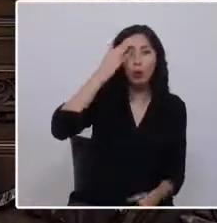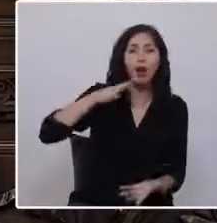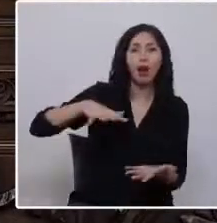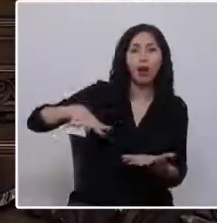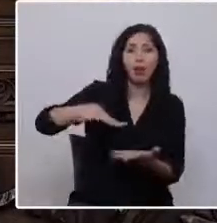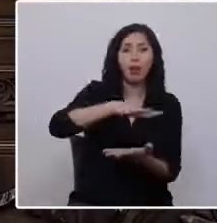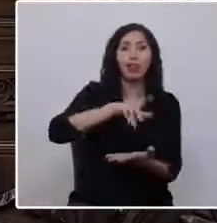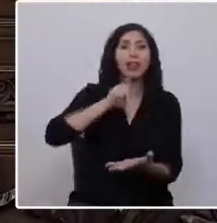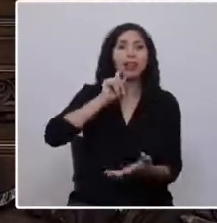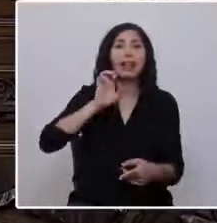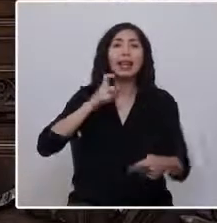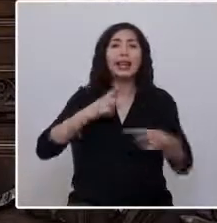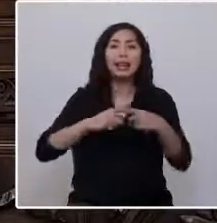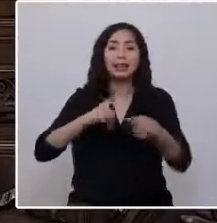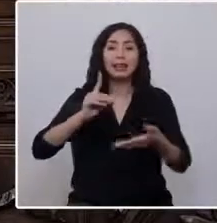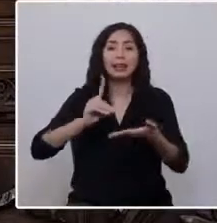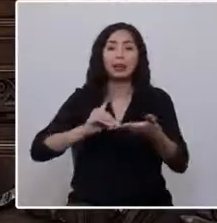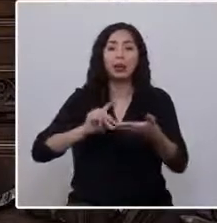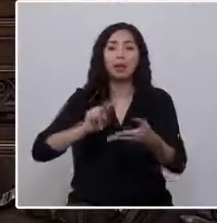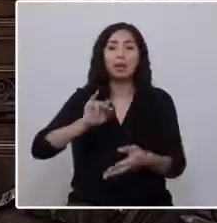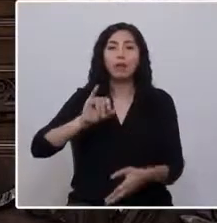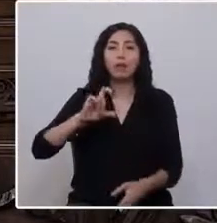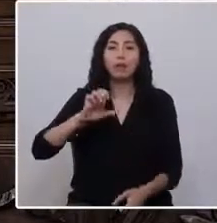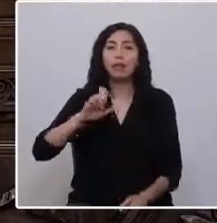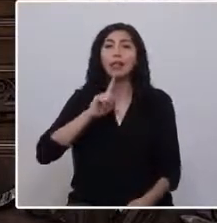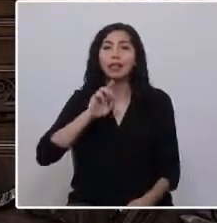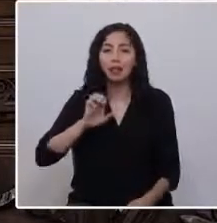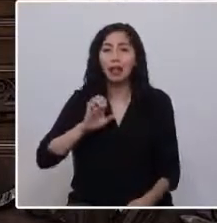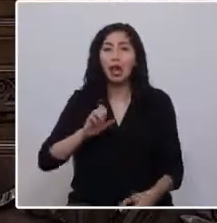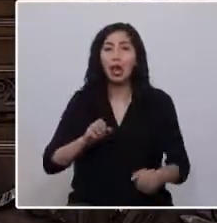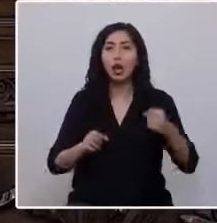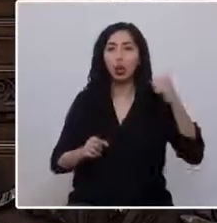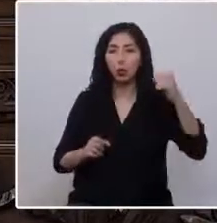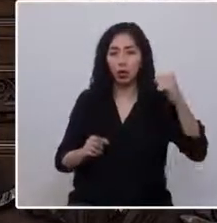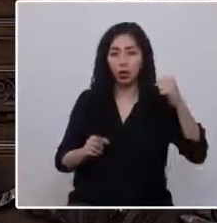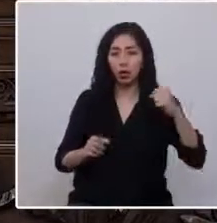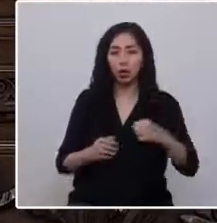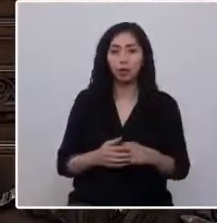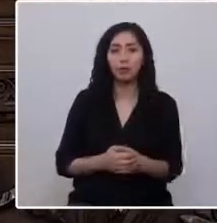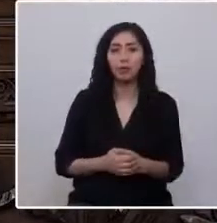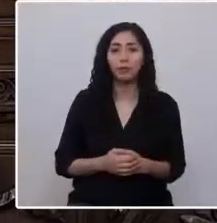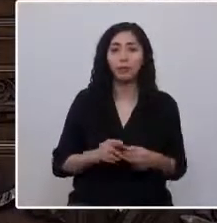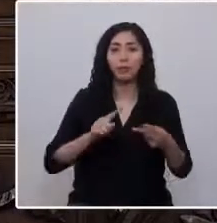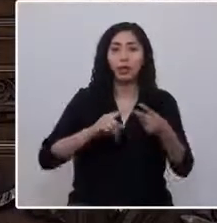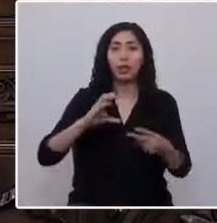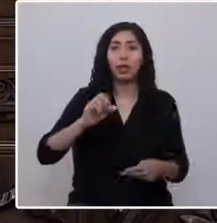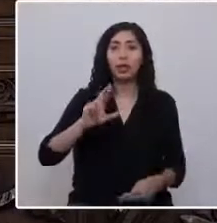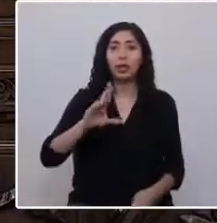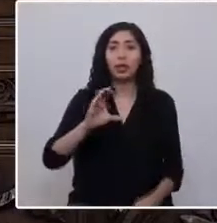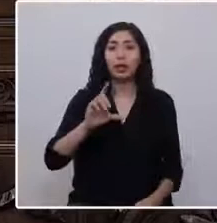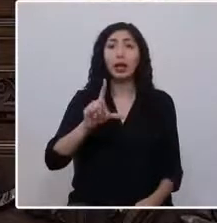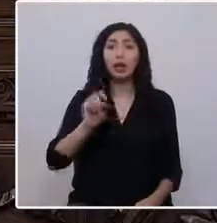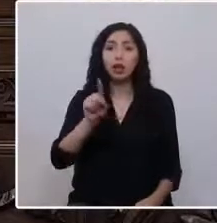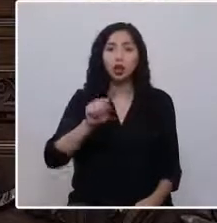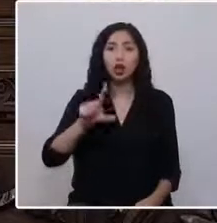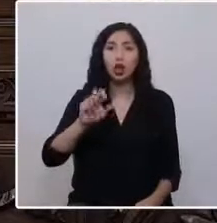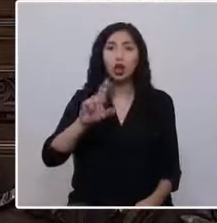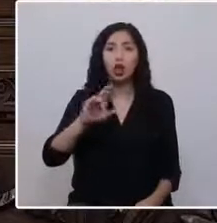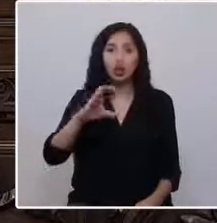al ex diputado vicente atención comunista carlos lorca socialista